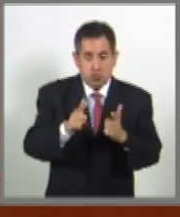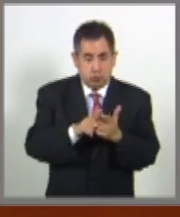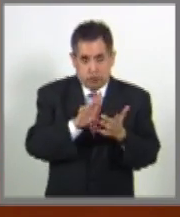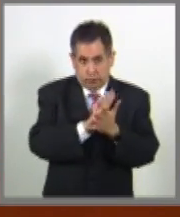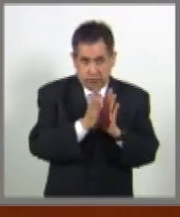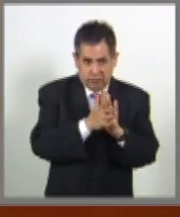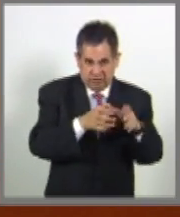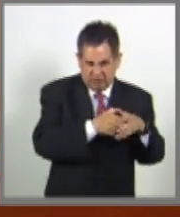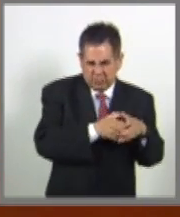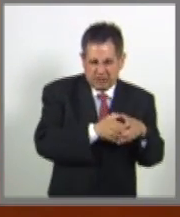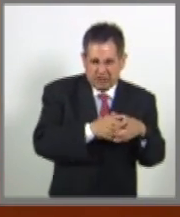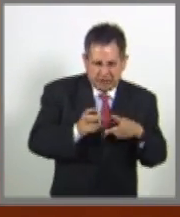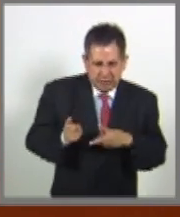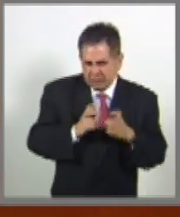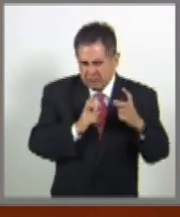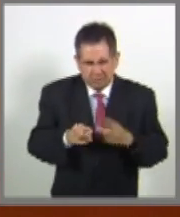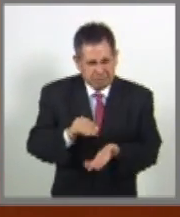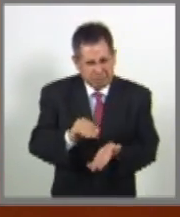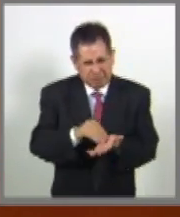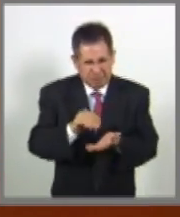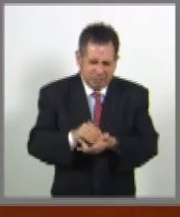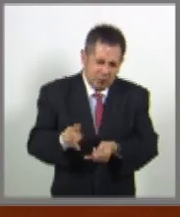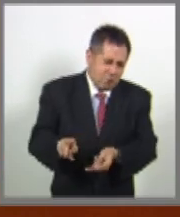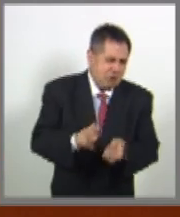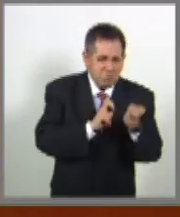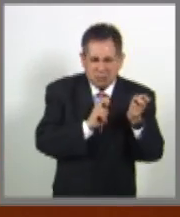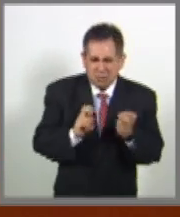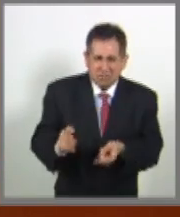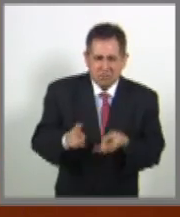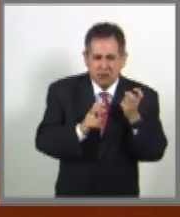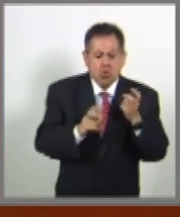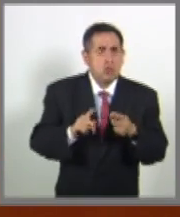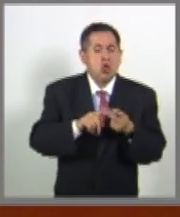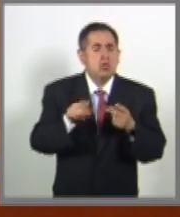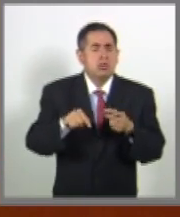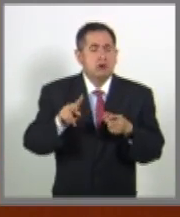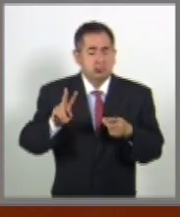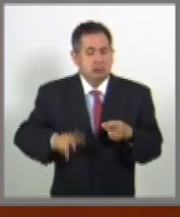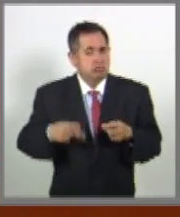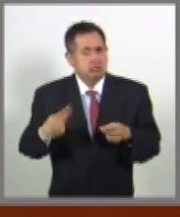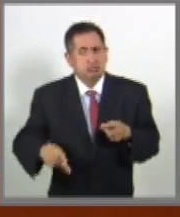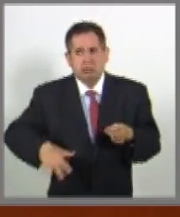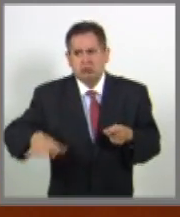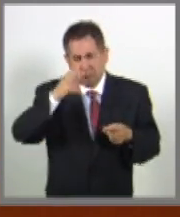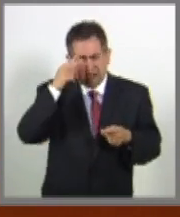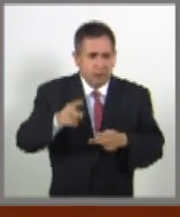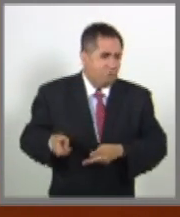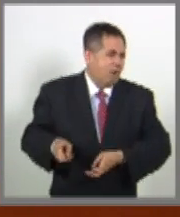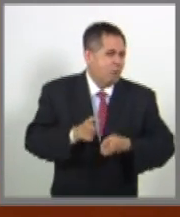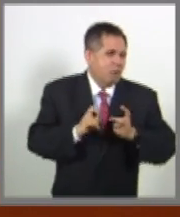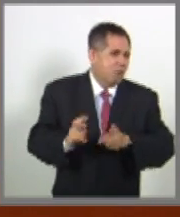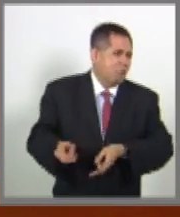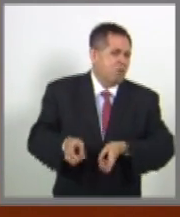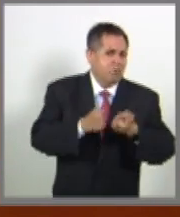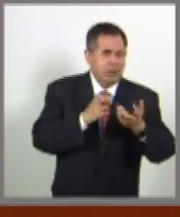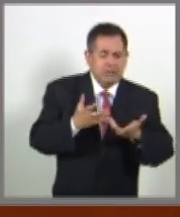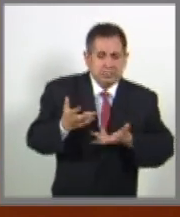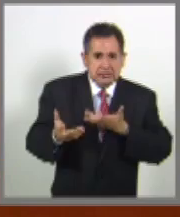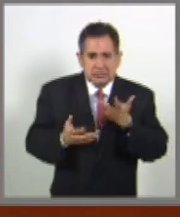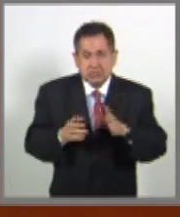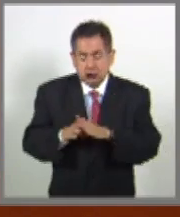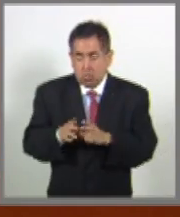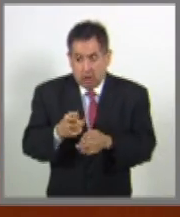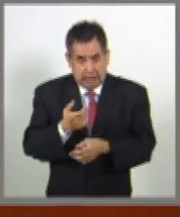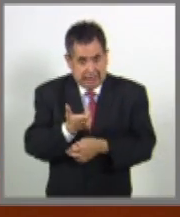delictivos siguen sustrayendo el combustible de todos los mexicanos, que no se refleja en recursos que